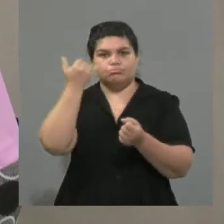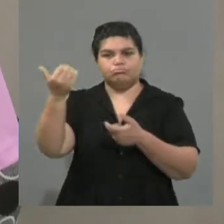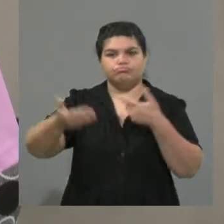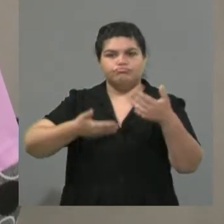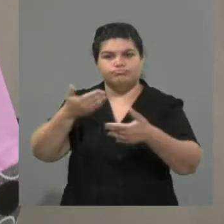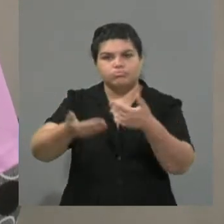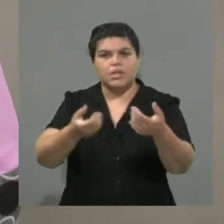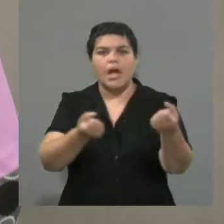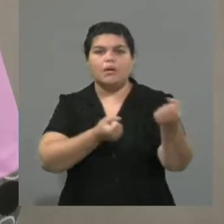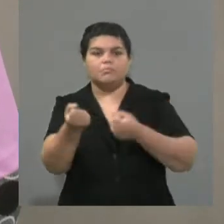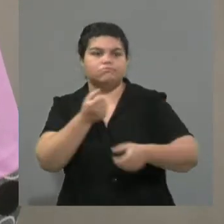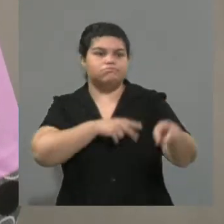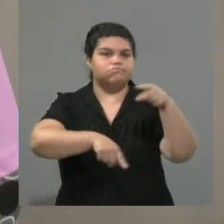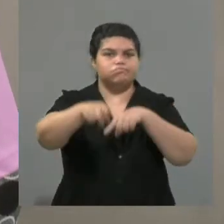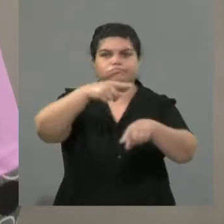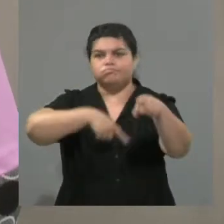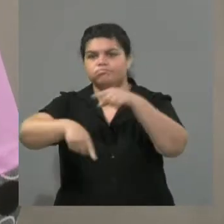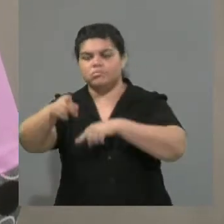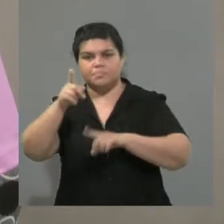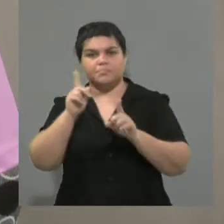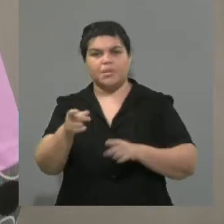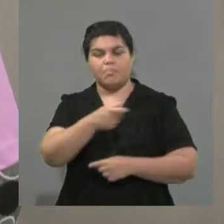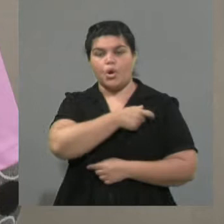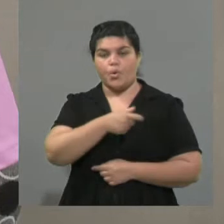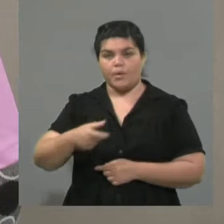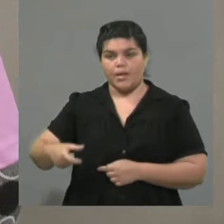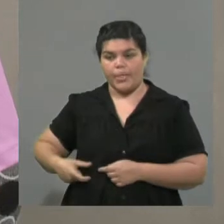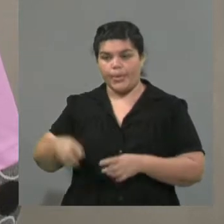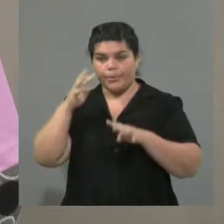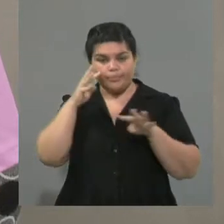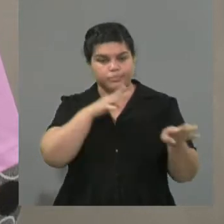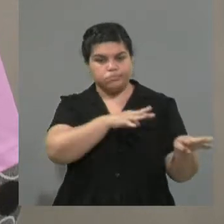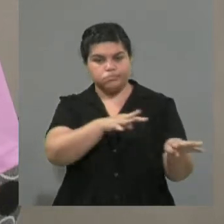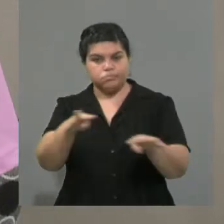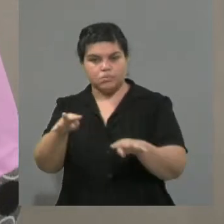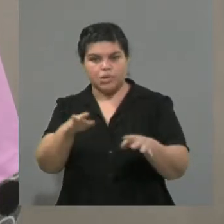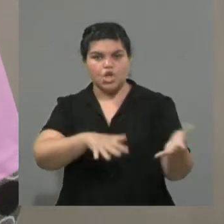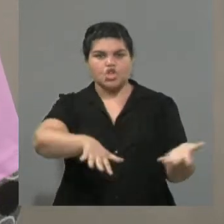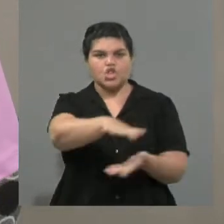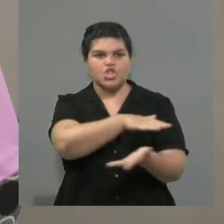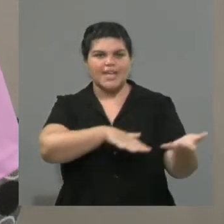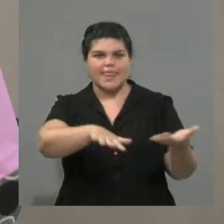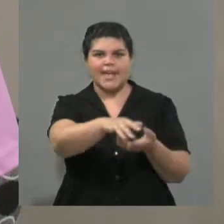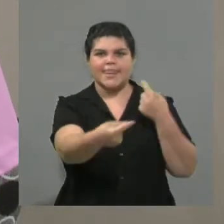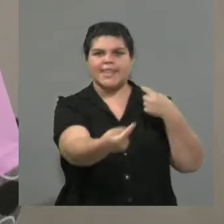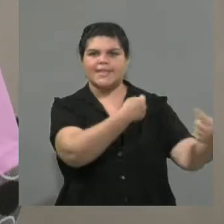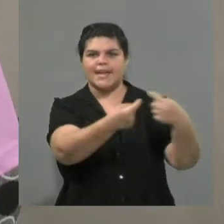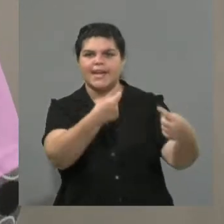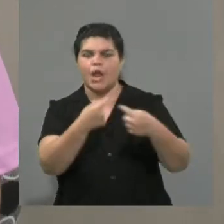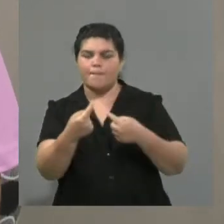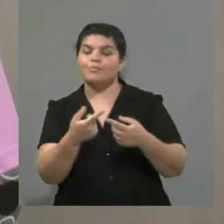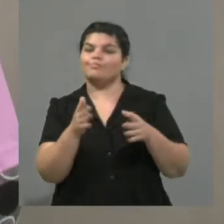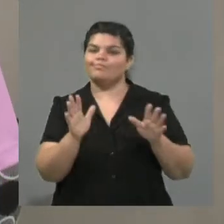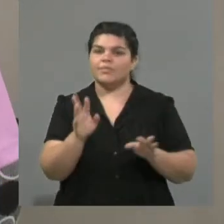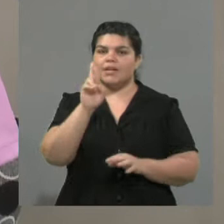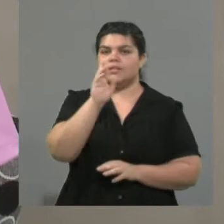la gente, que es lo que ha dicho el gobernador en las últimas horas, porque es un reclamo, está teniendo en cuenta que hay vehículos que no están en condiciones y que hoy no pasarían